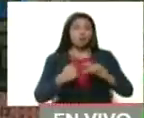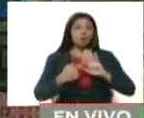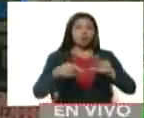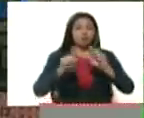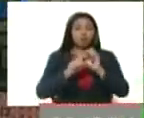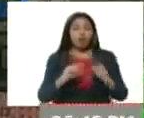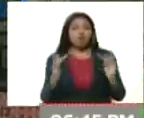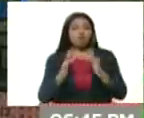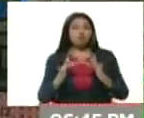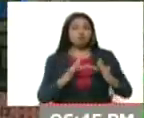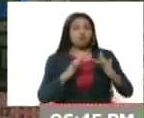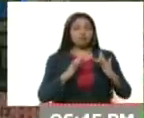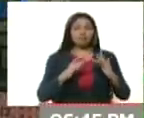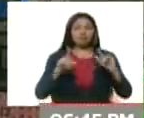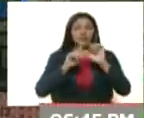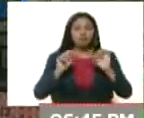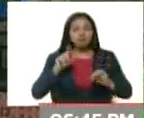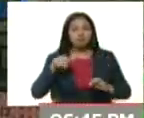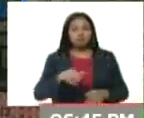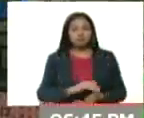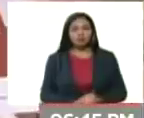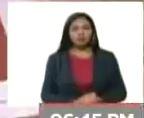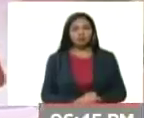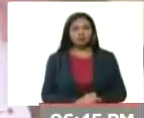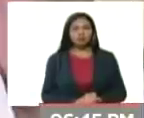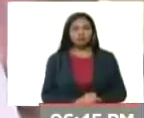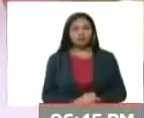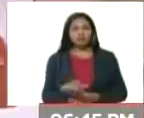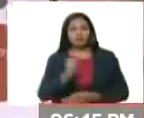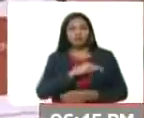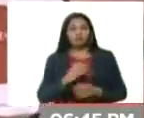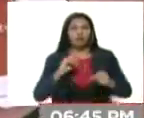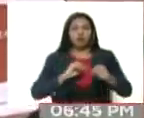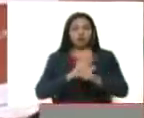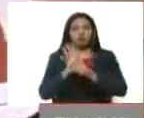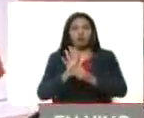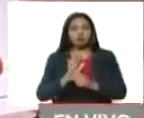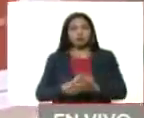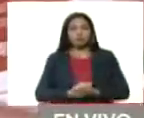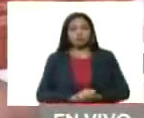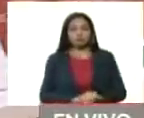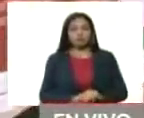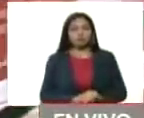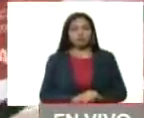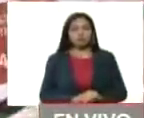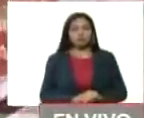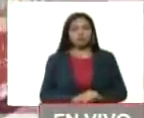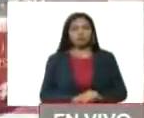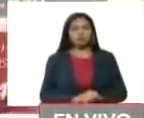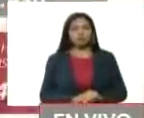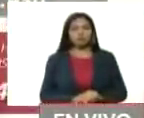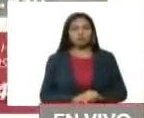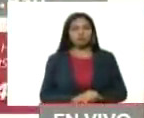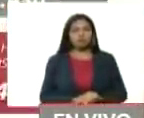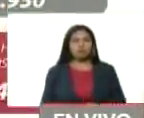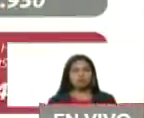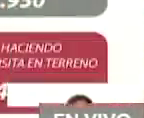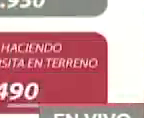algún contacto o contagio por COVID-19. De esas personas,